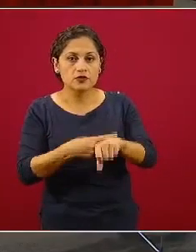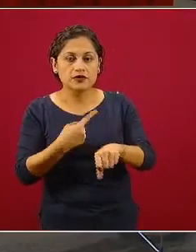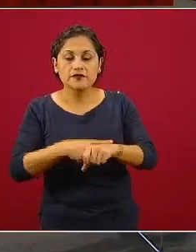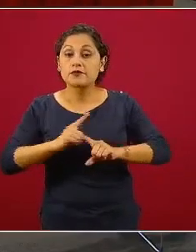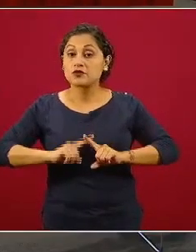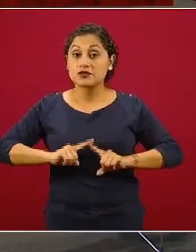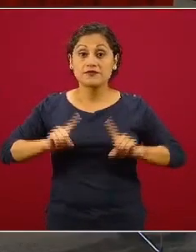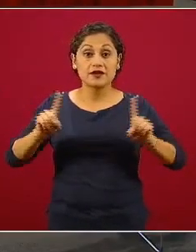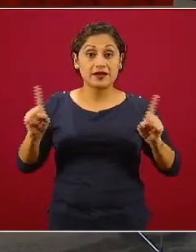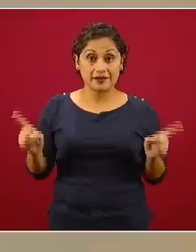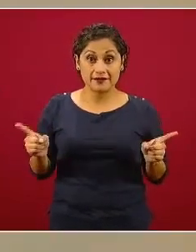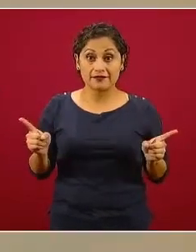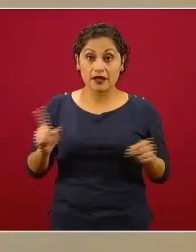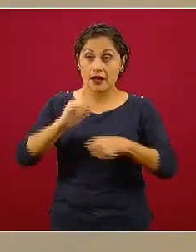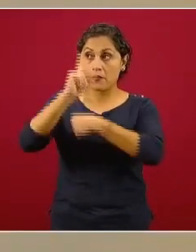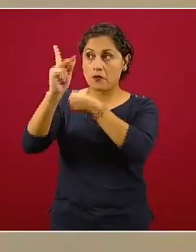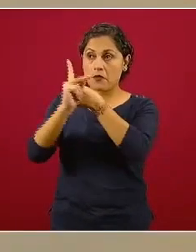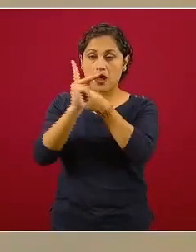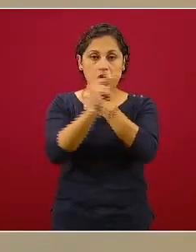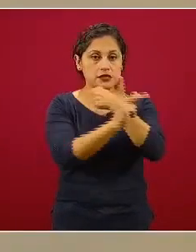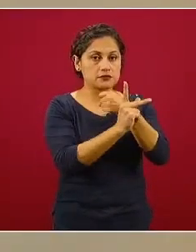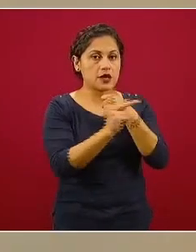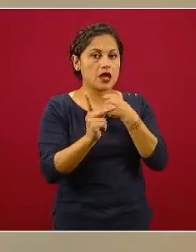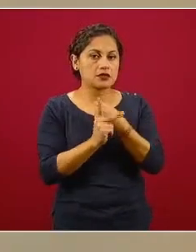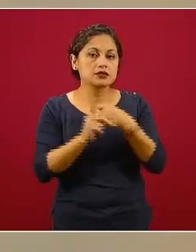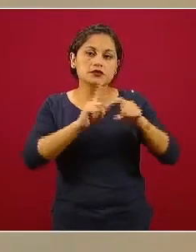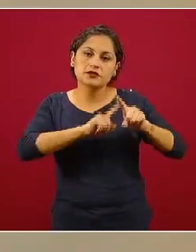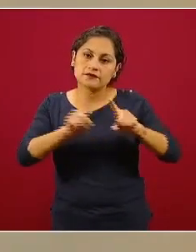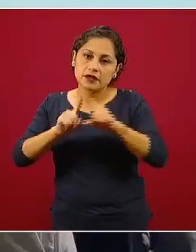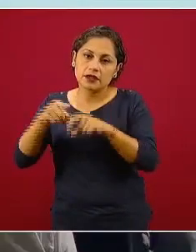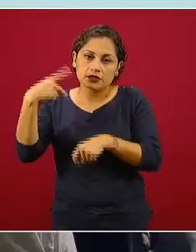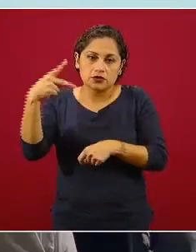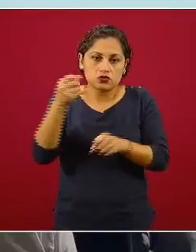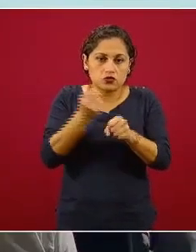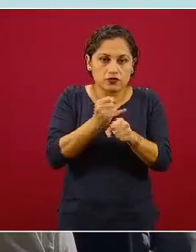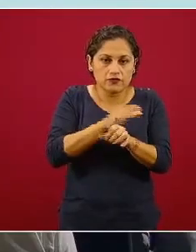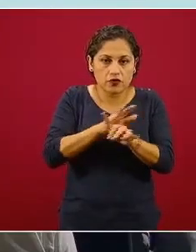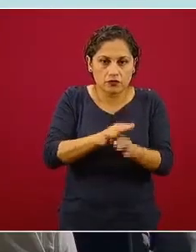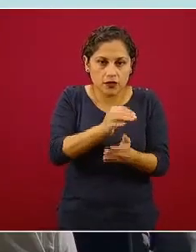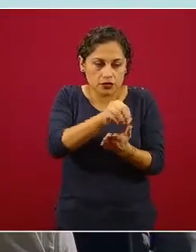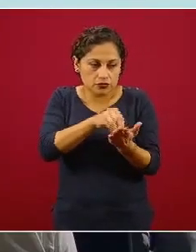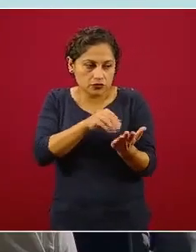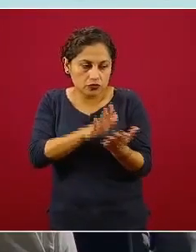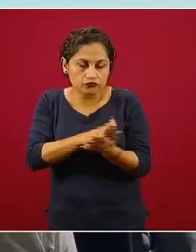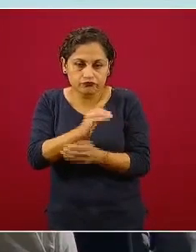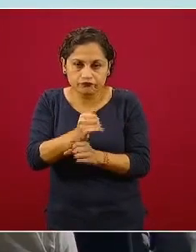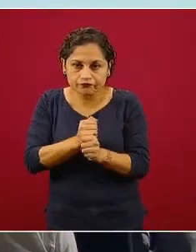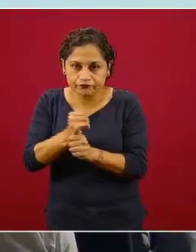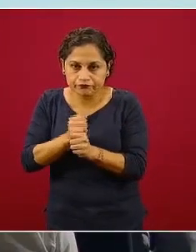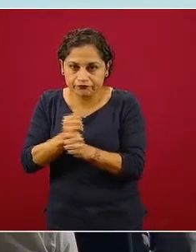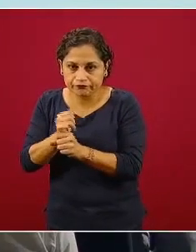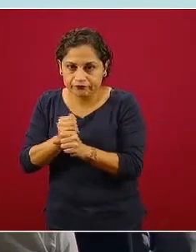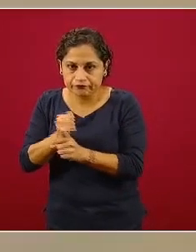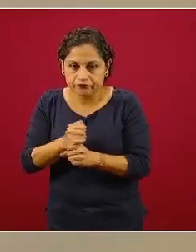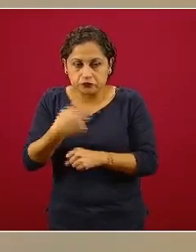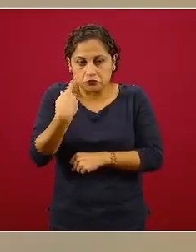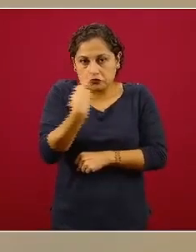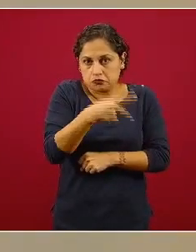manera distinta, priorizando los elementos que son informativos para las decisiones que debe